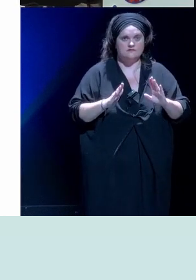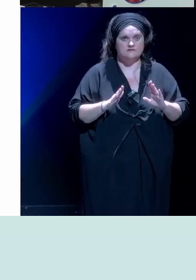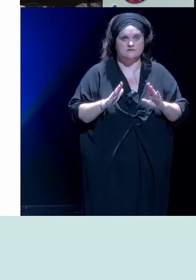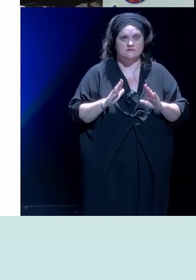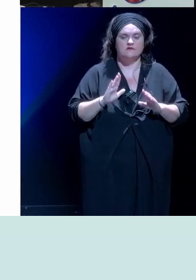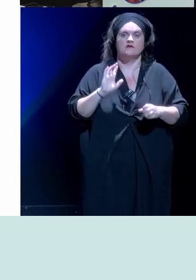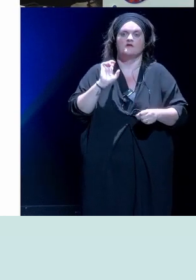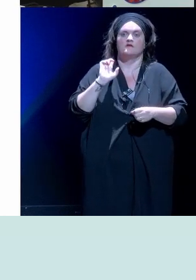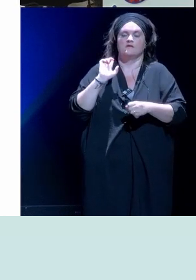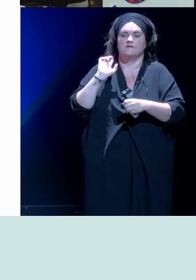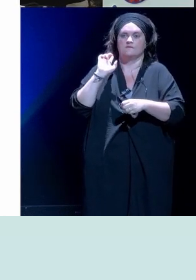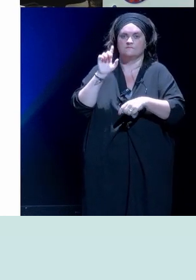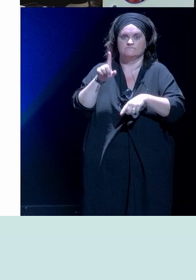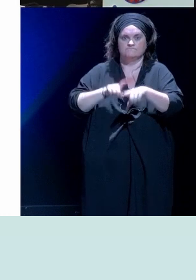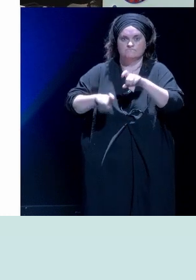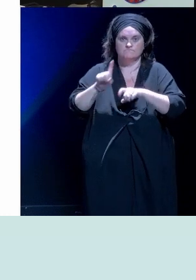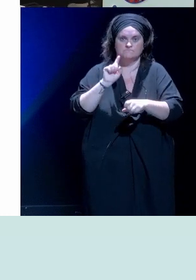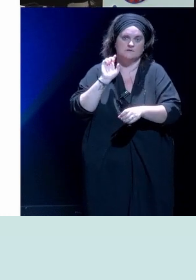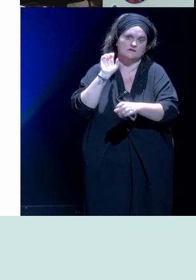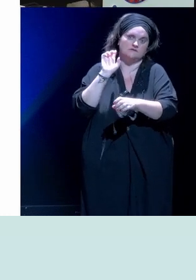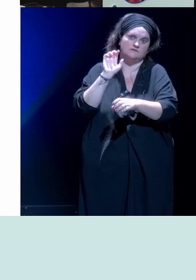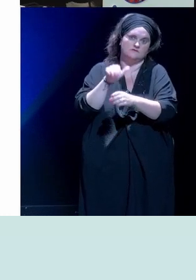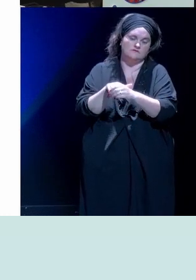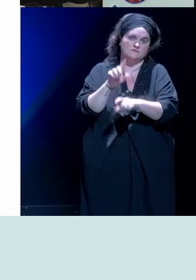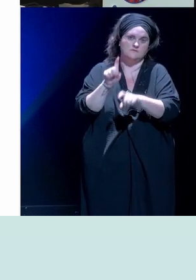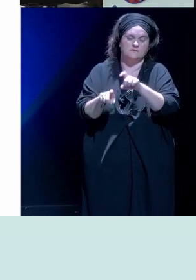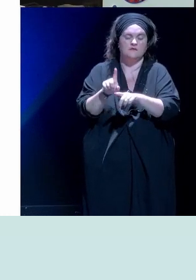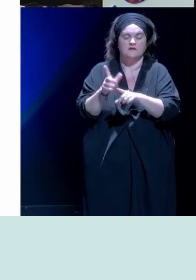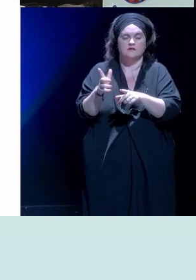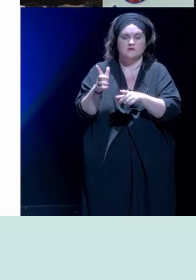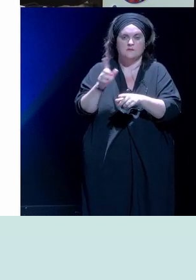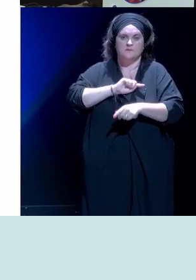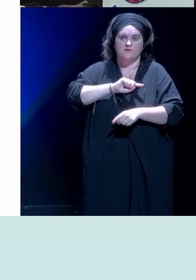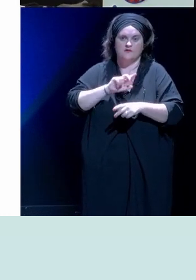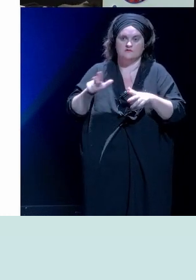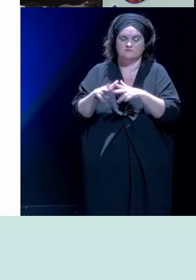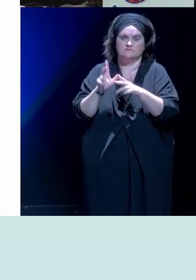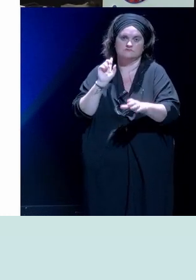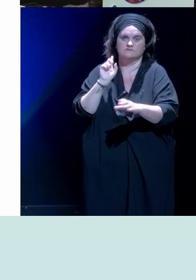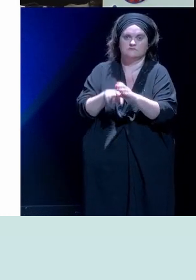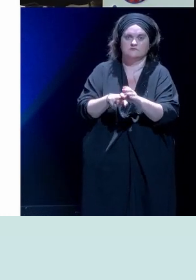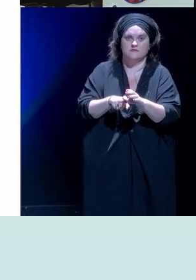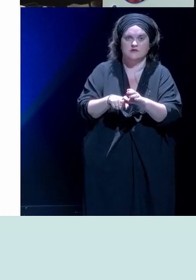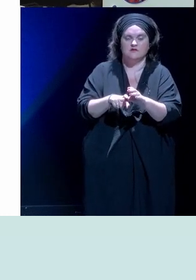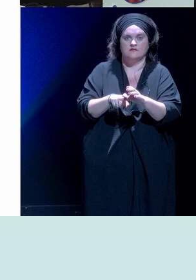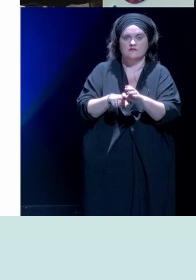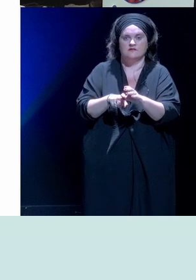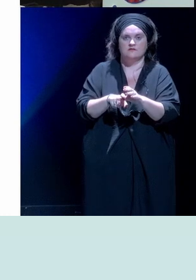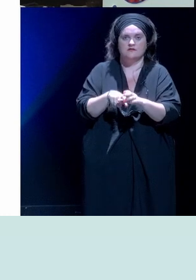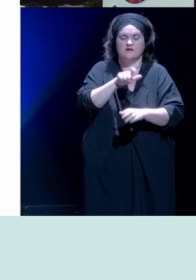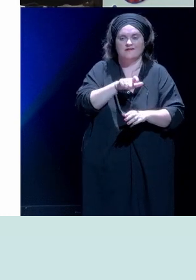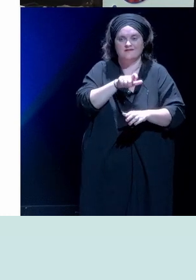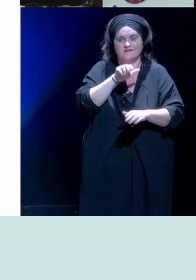de participación elegida implica una moral asociativa Es decir, se anima a que las